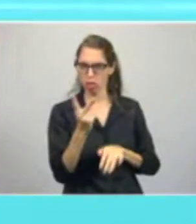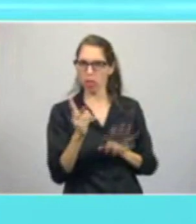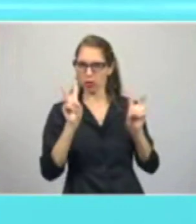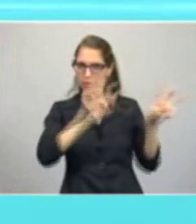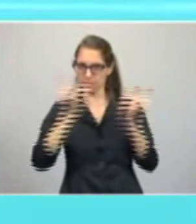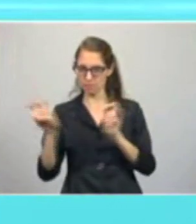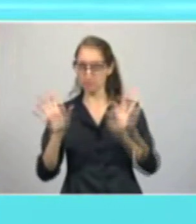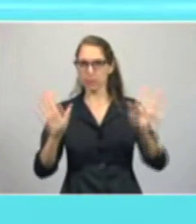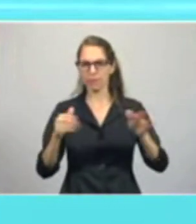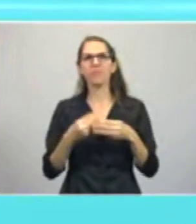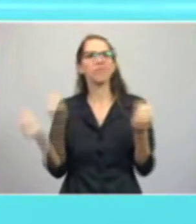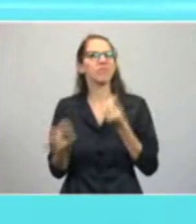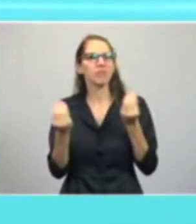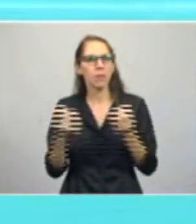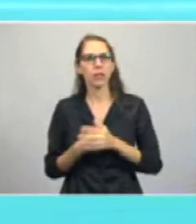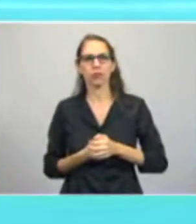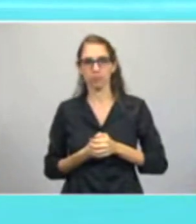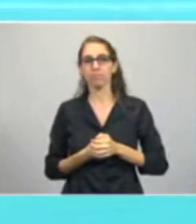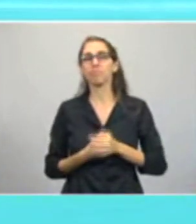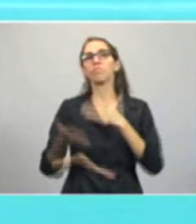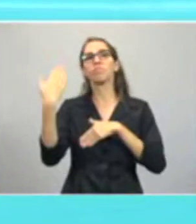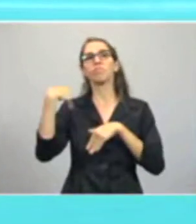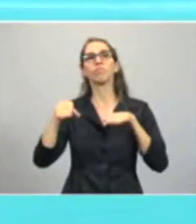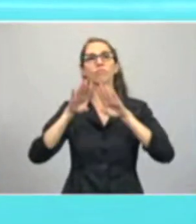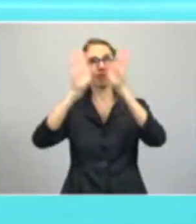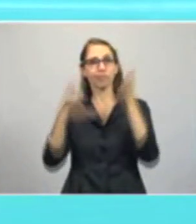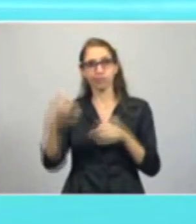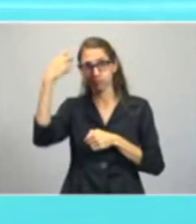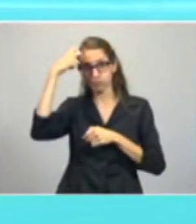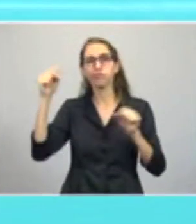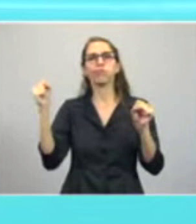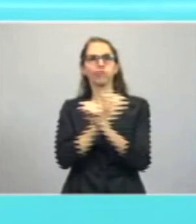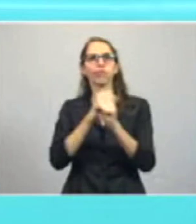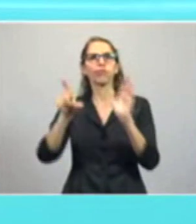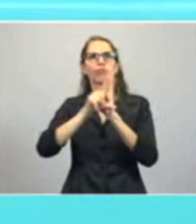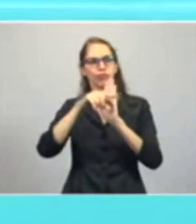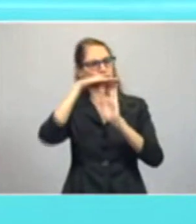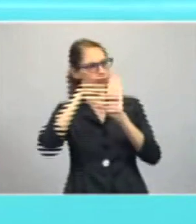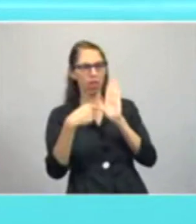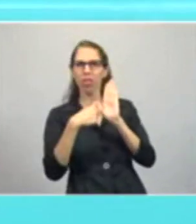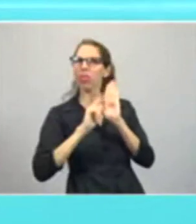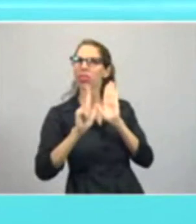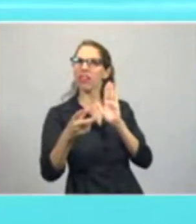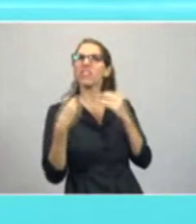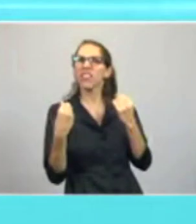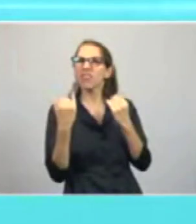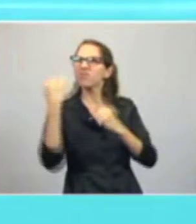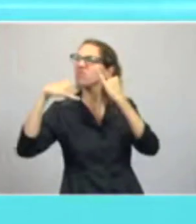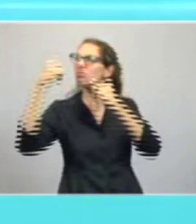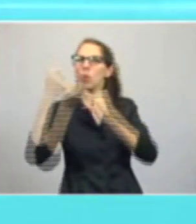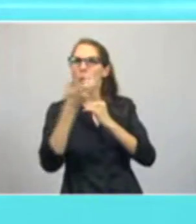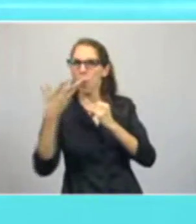Las tasas que fijó la legislatura implican que para prácticamente